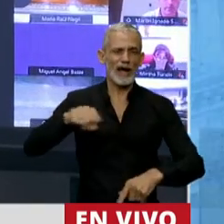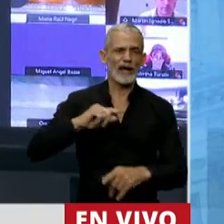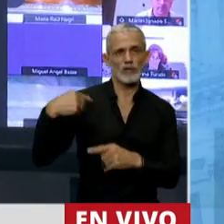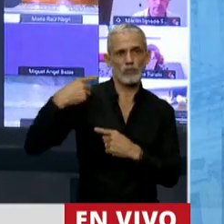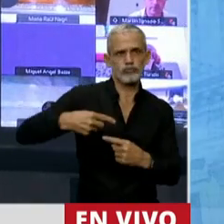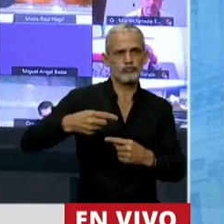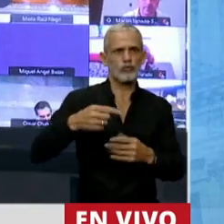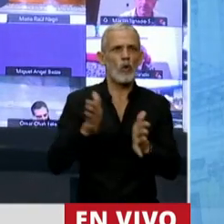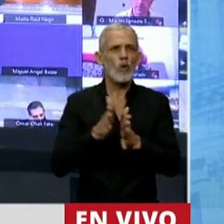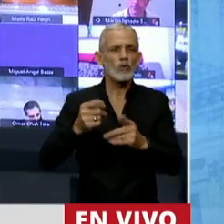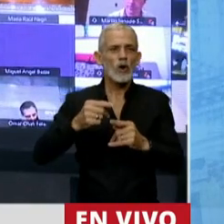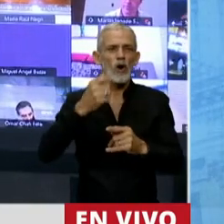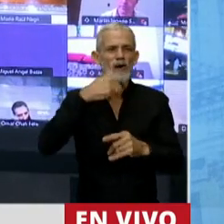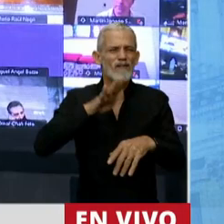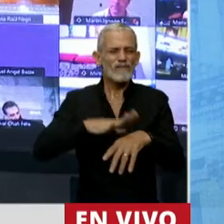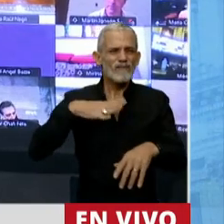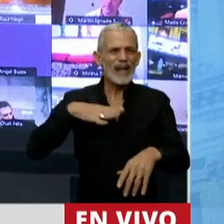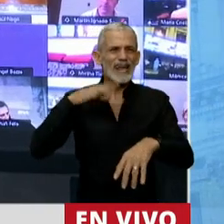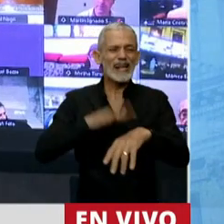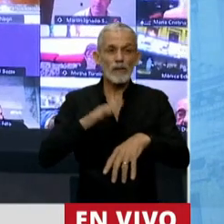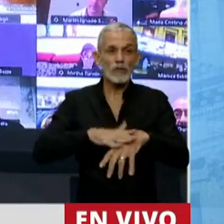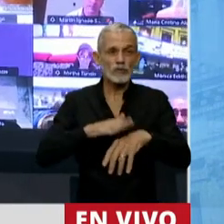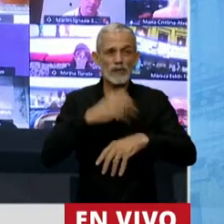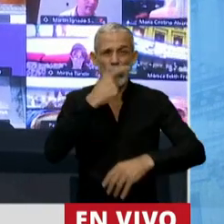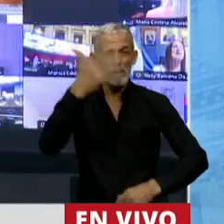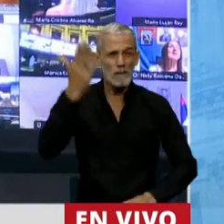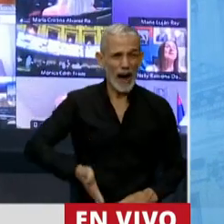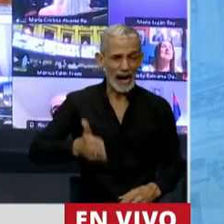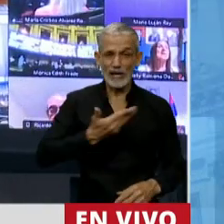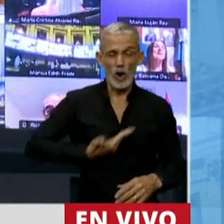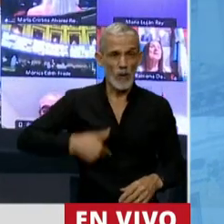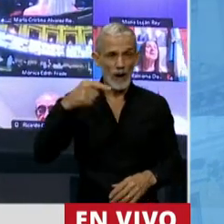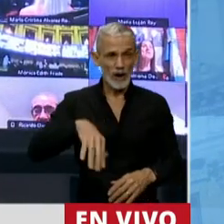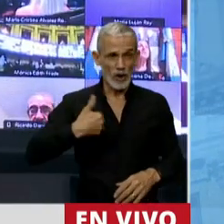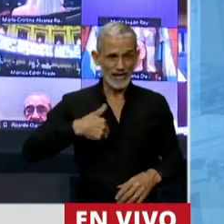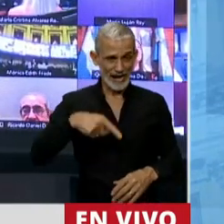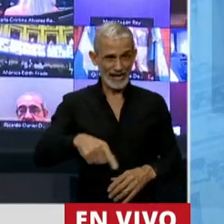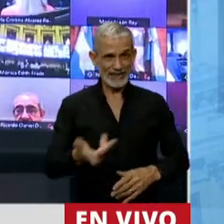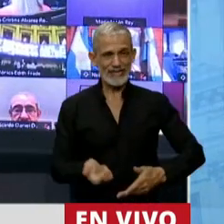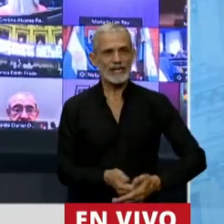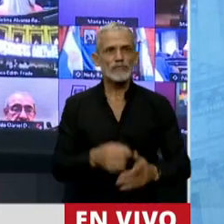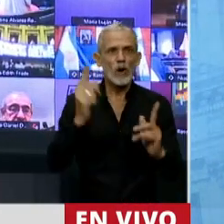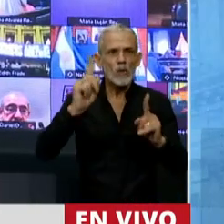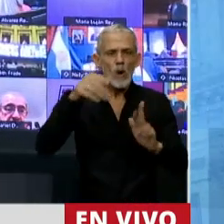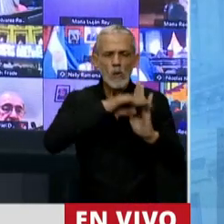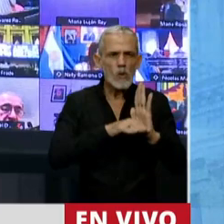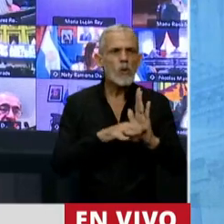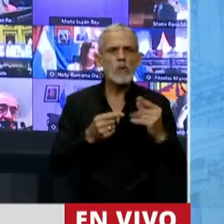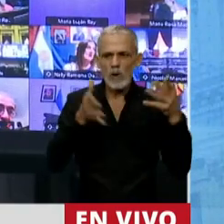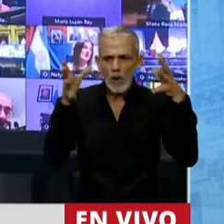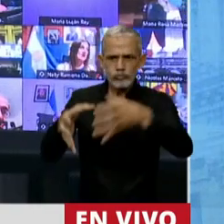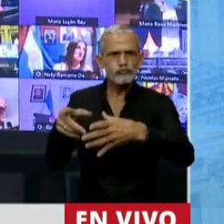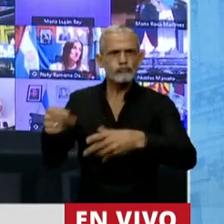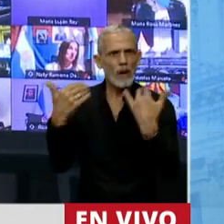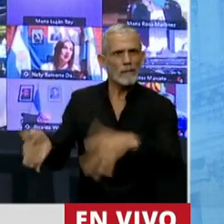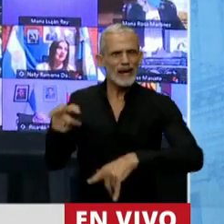heredaron junto con el irresponsable y el patético Mauricio Macri que gobernó este país. Y todas esas medidas fueron en beneficio de un sector